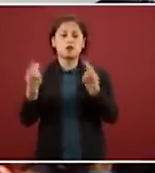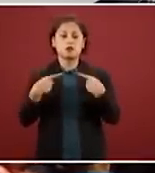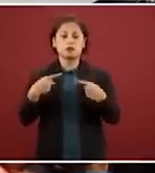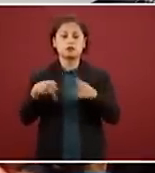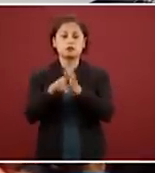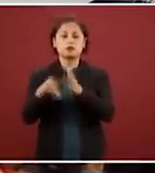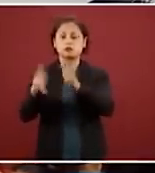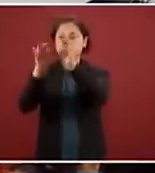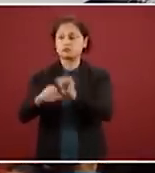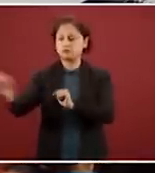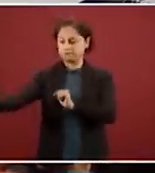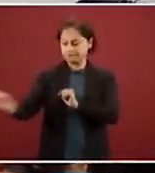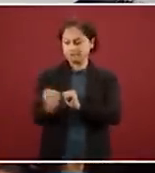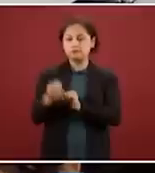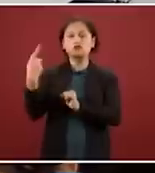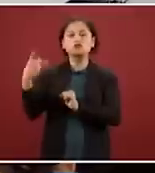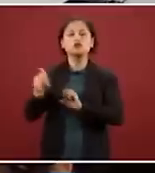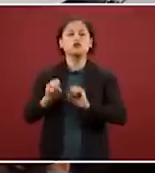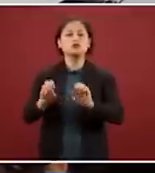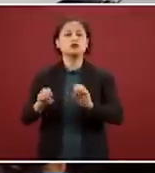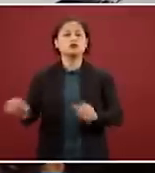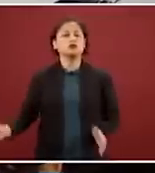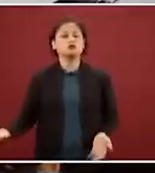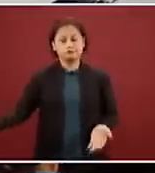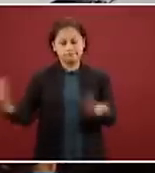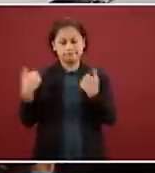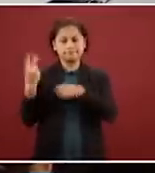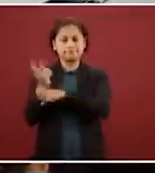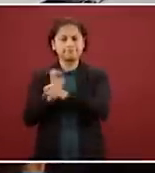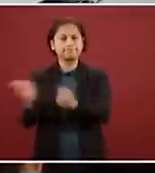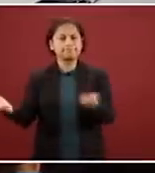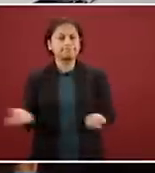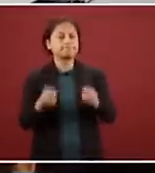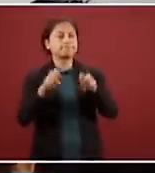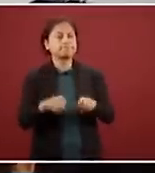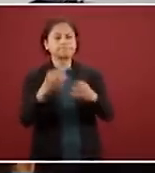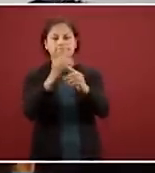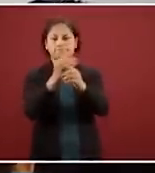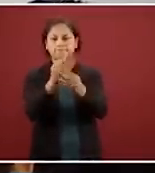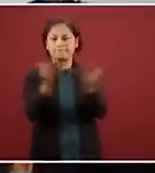a sus centros de operación, tenía pantallas, y salían